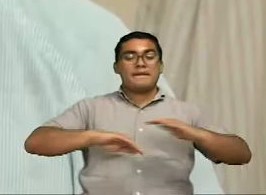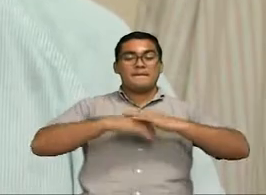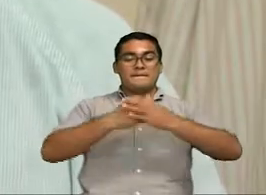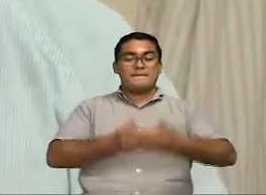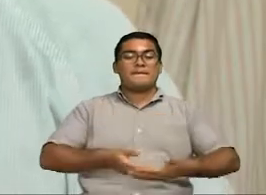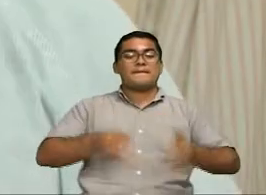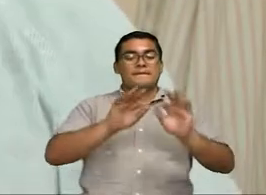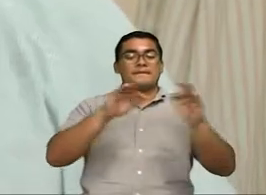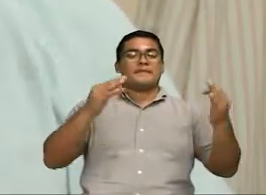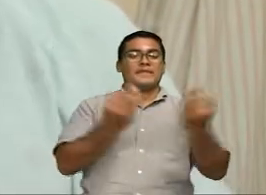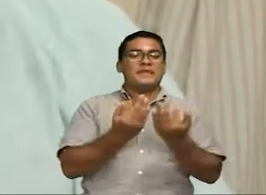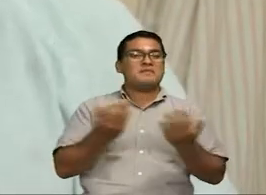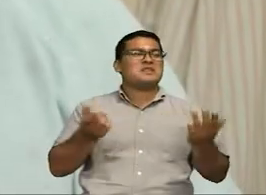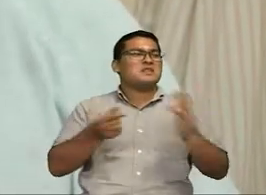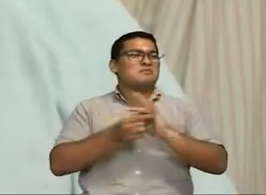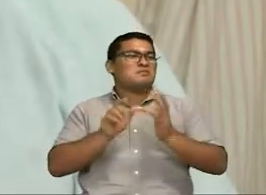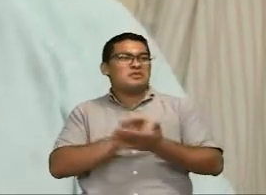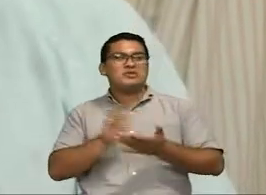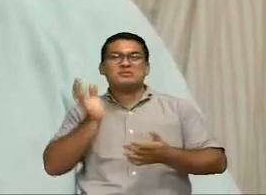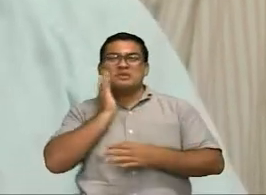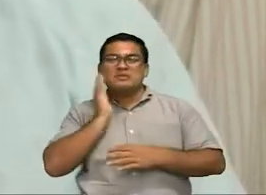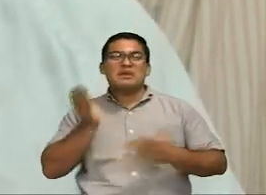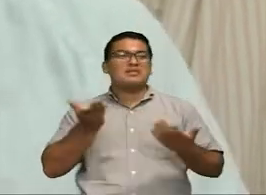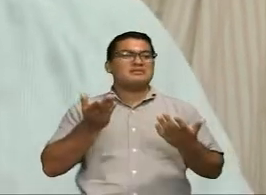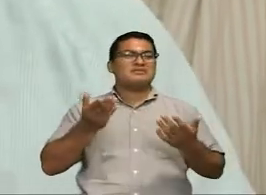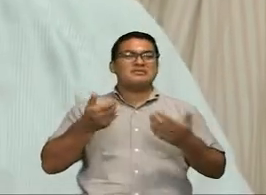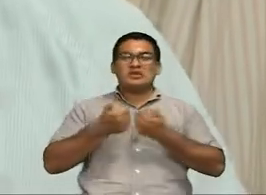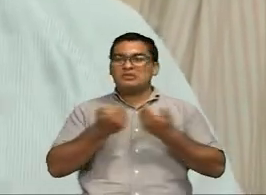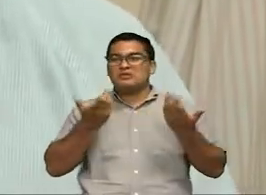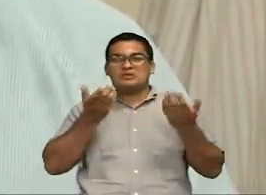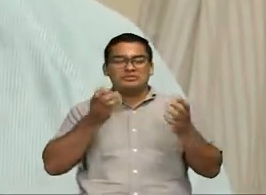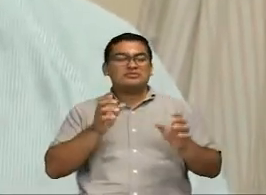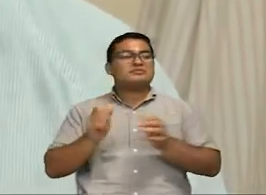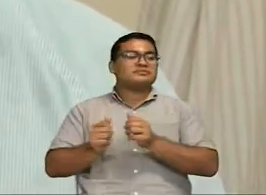familia, los esposos, las madres de las mujeres embarazadas,